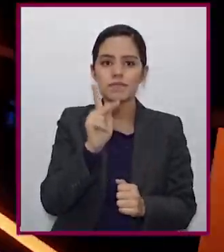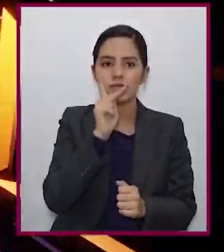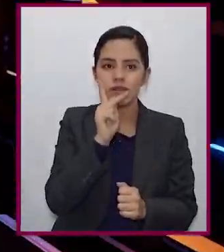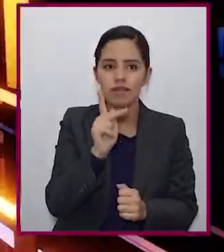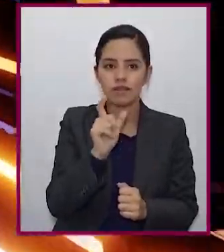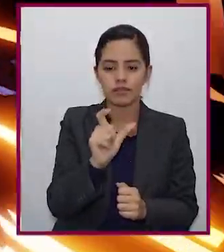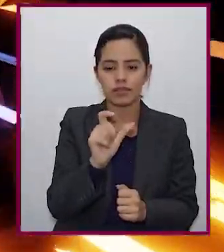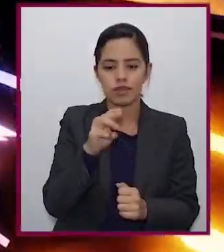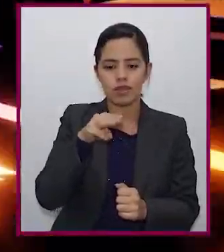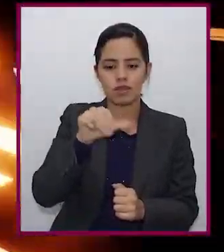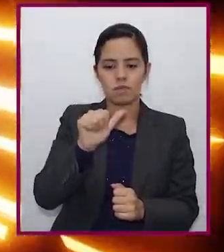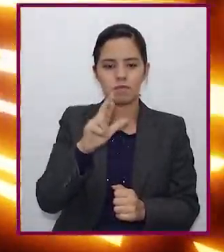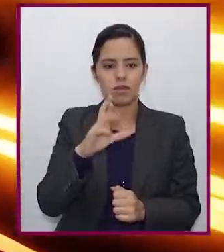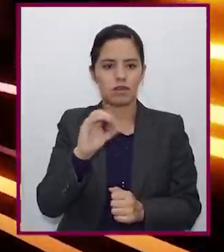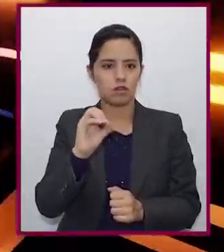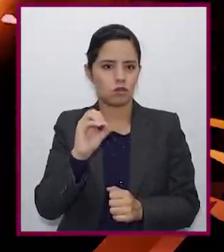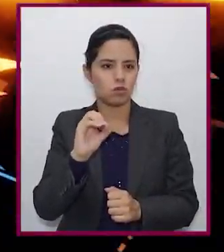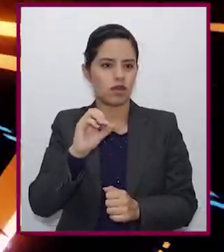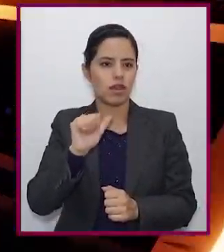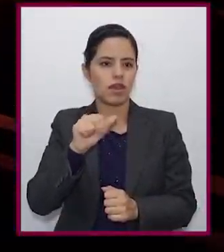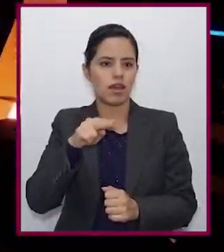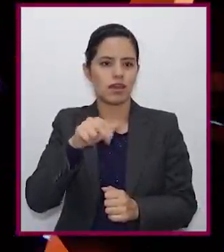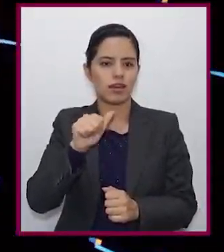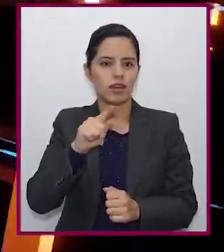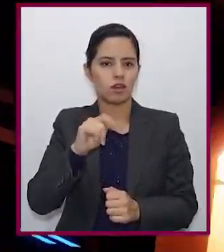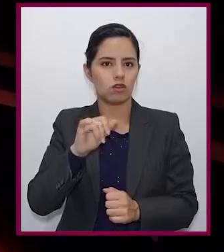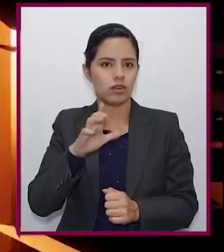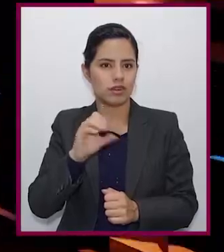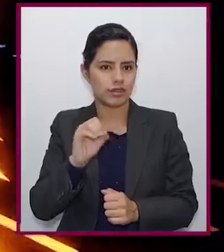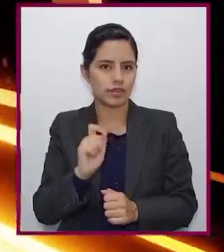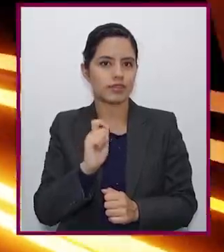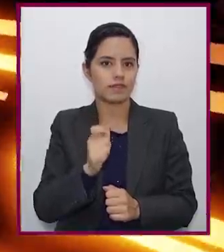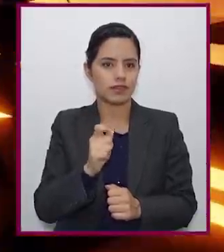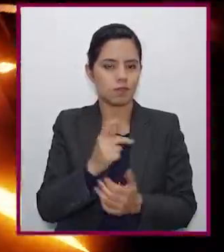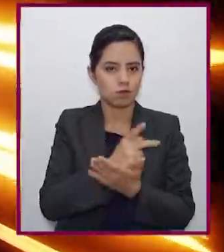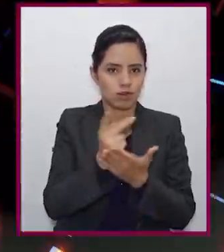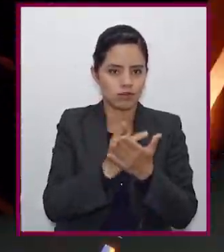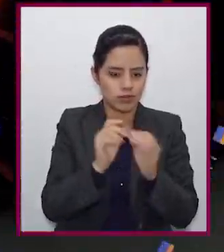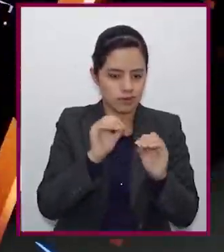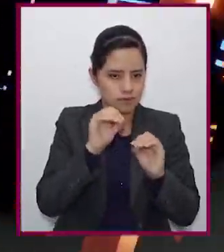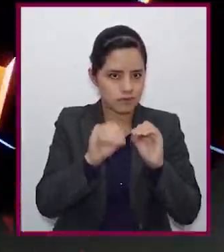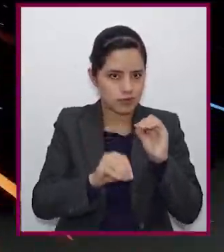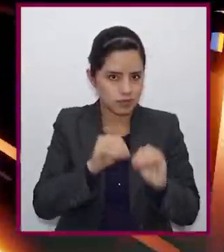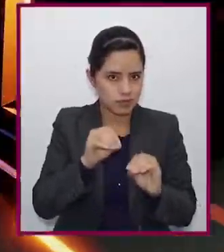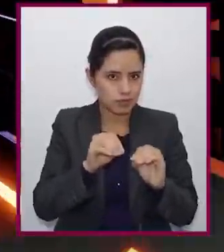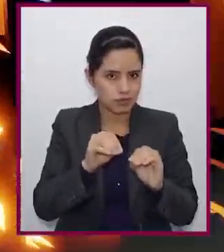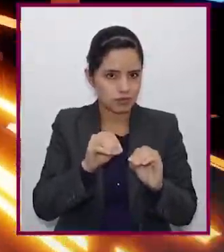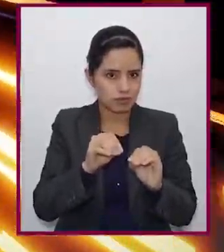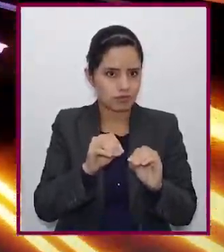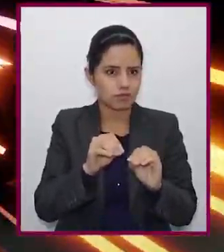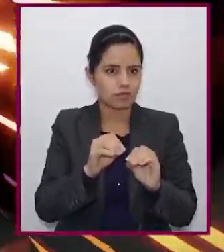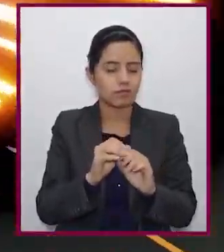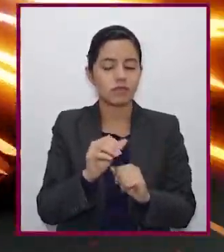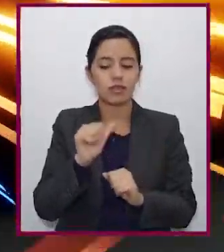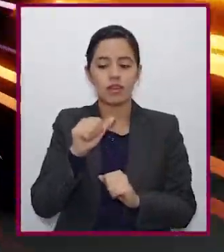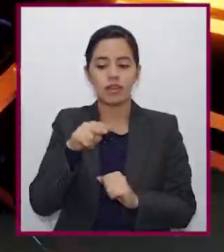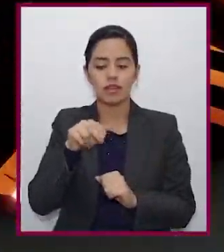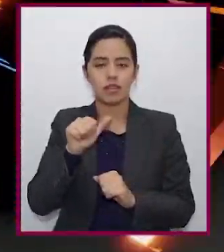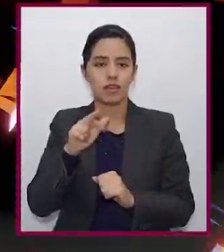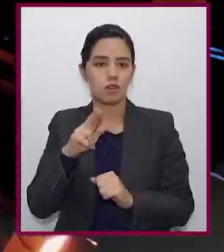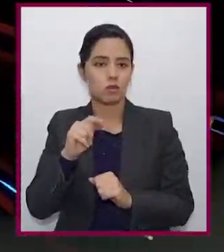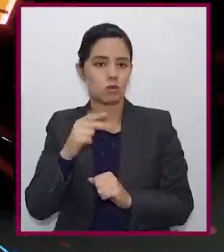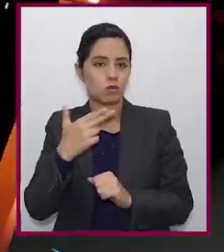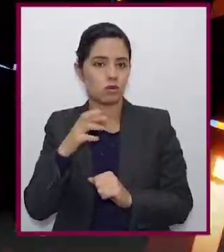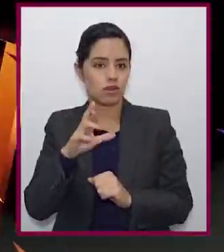término macroanafórica, que toma su nombre de la función macro en una programación, y la figura retórica conocida como anáfora,